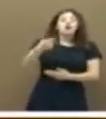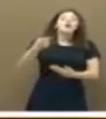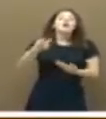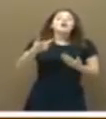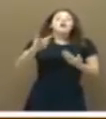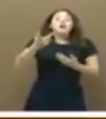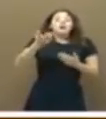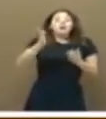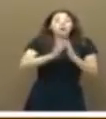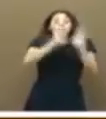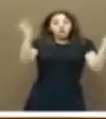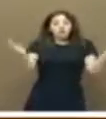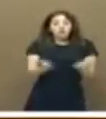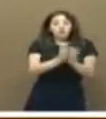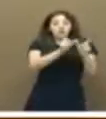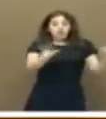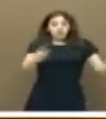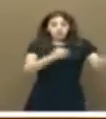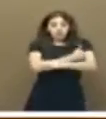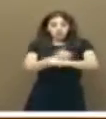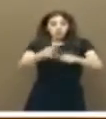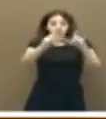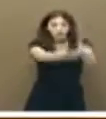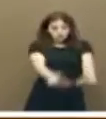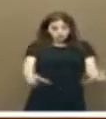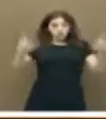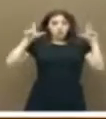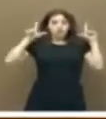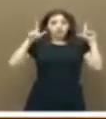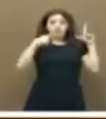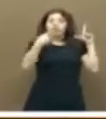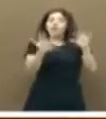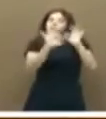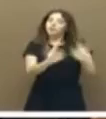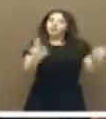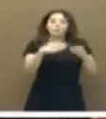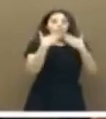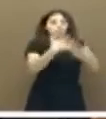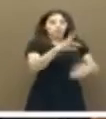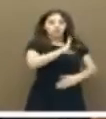vuelva a poner a los extremeños en el centro de la misma. Nada más y muchas gracias, señora presidenta.